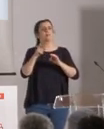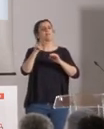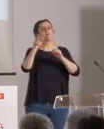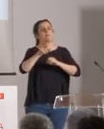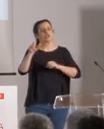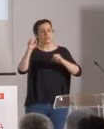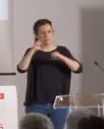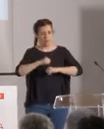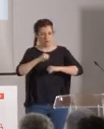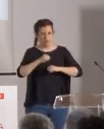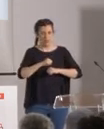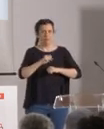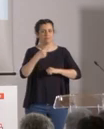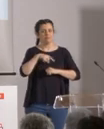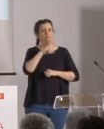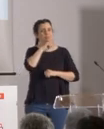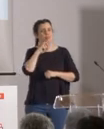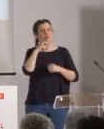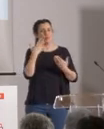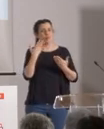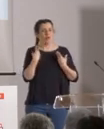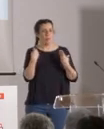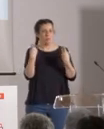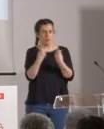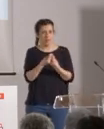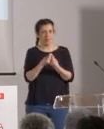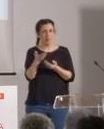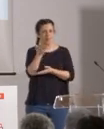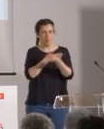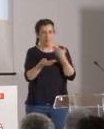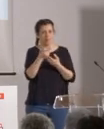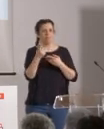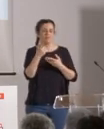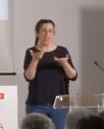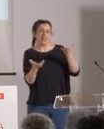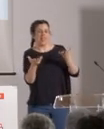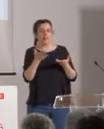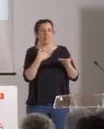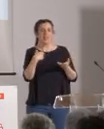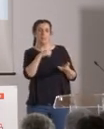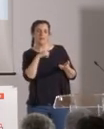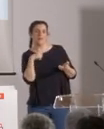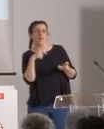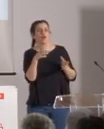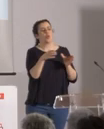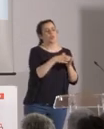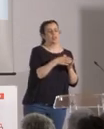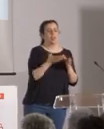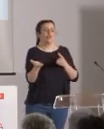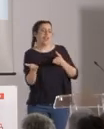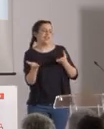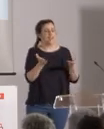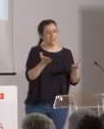la colaboración, la convivencia y buscamos el equilibrio entre la vida privada y comunitaria.